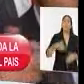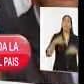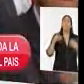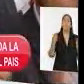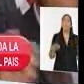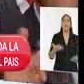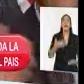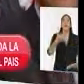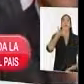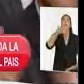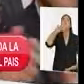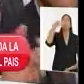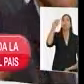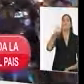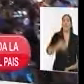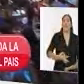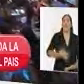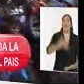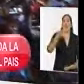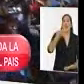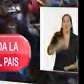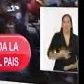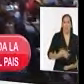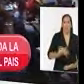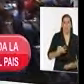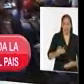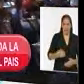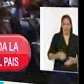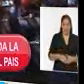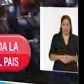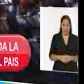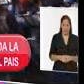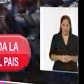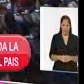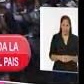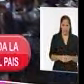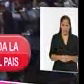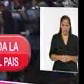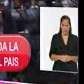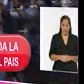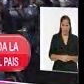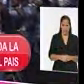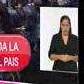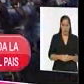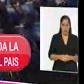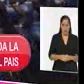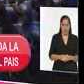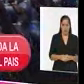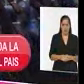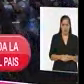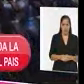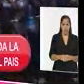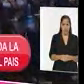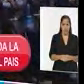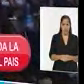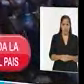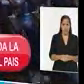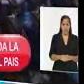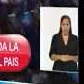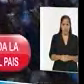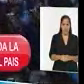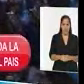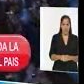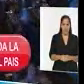alternancia. Lamentablemente tuvimos 12 años del mismo partido político. Al país le va mucho mejor si los